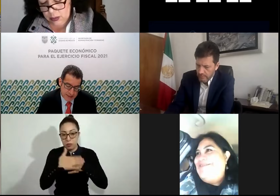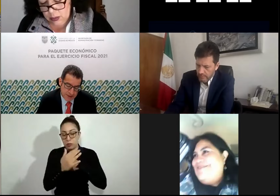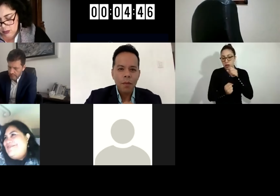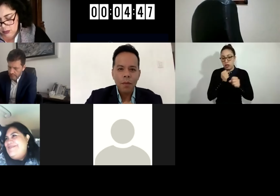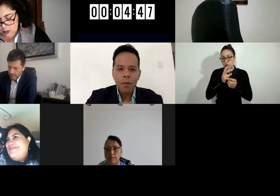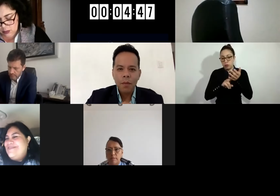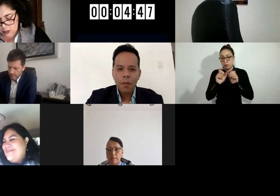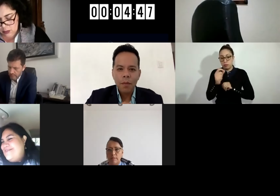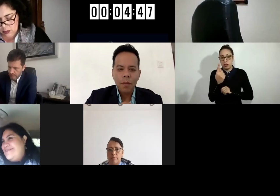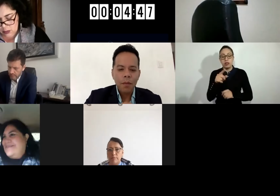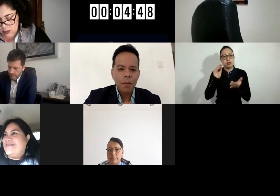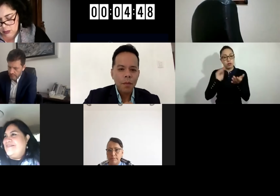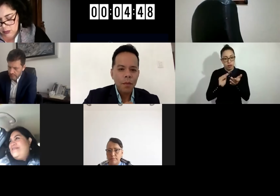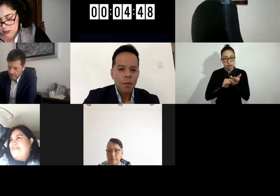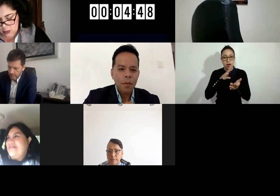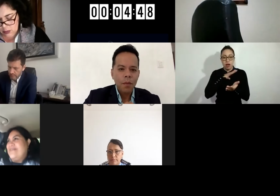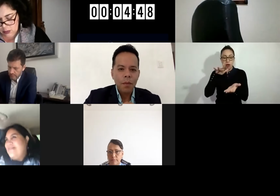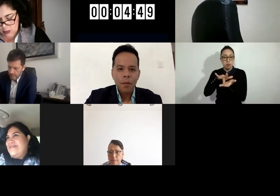las empresas